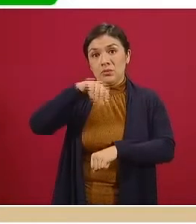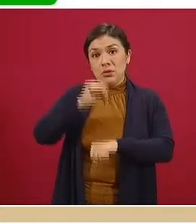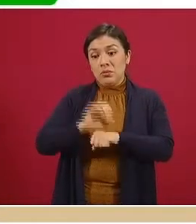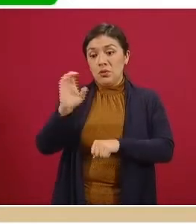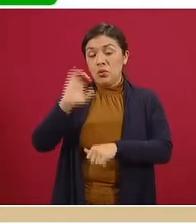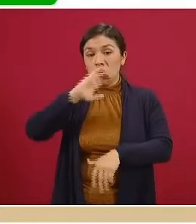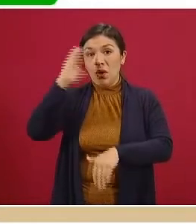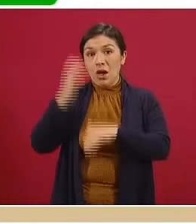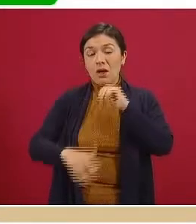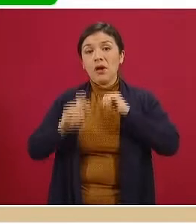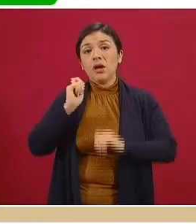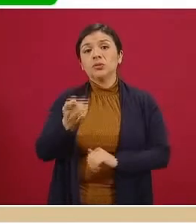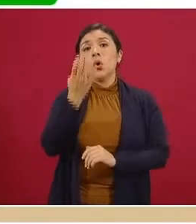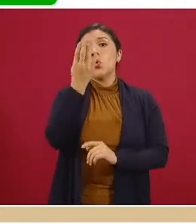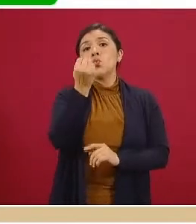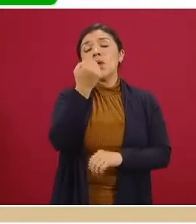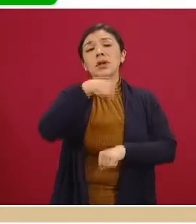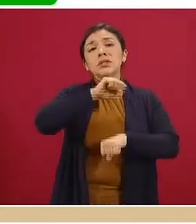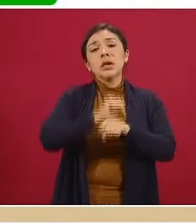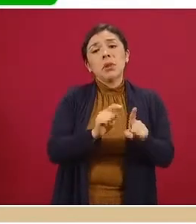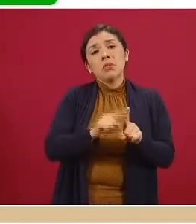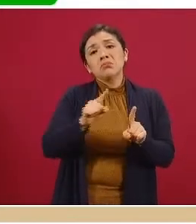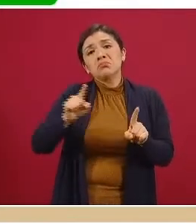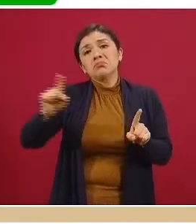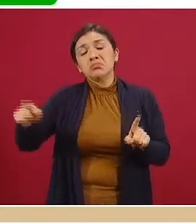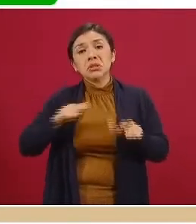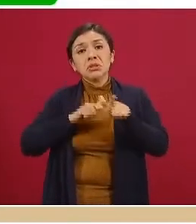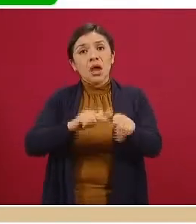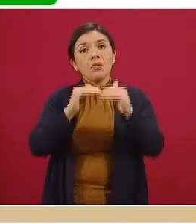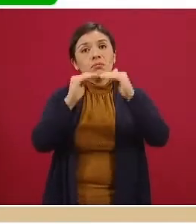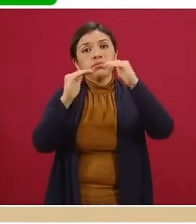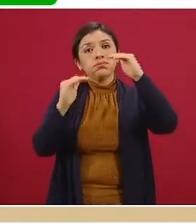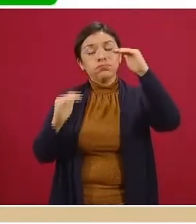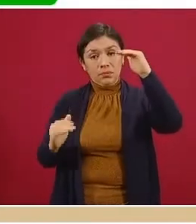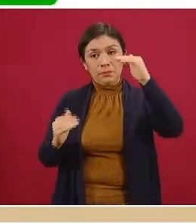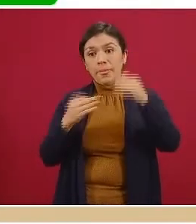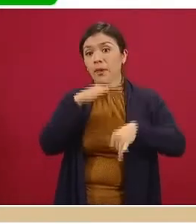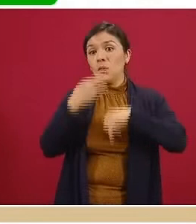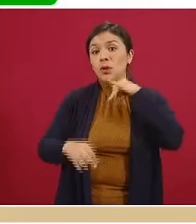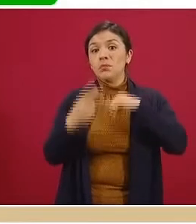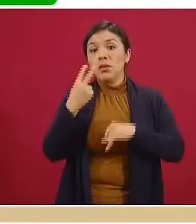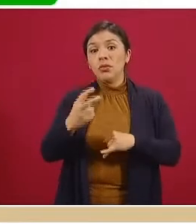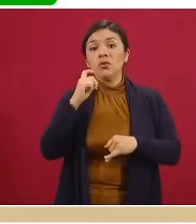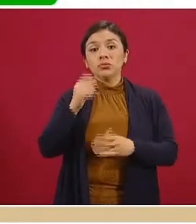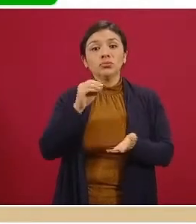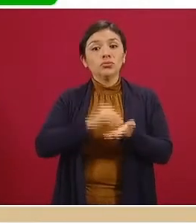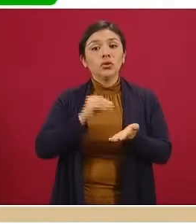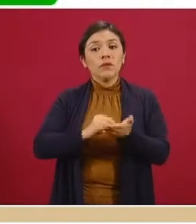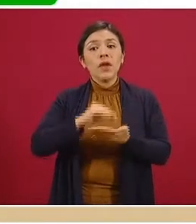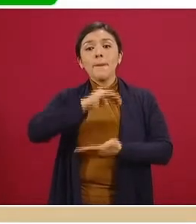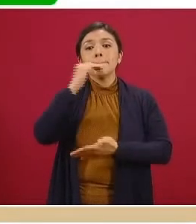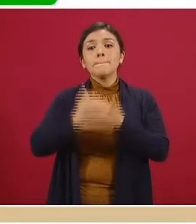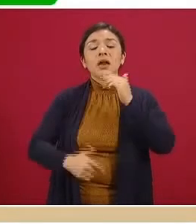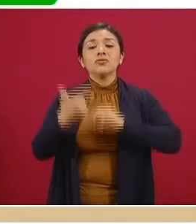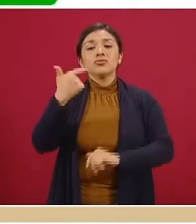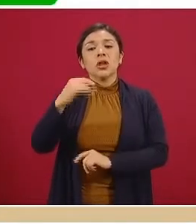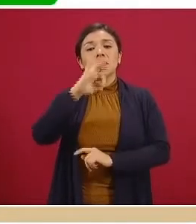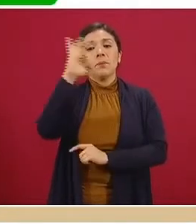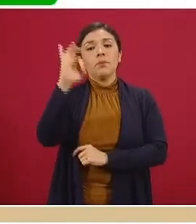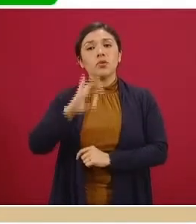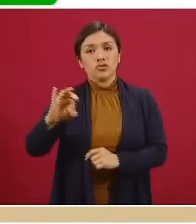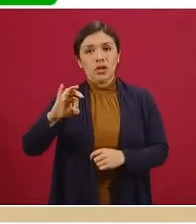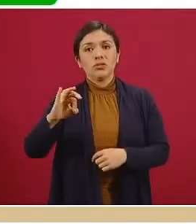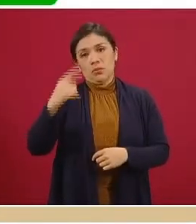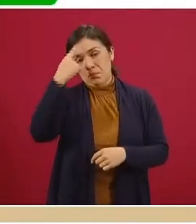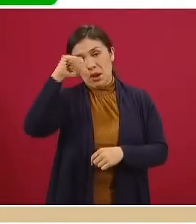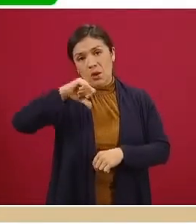termine, serían 9 semanas consecutivas. Para las últimas 2 continúa siendo aún de un menos